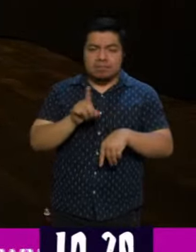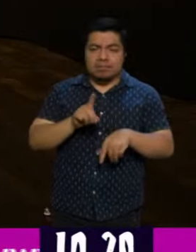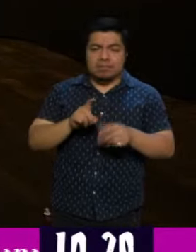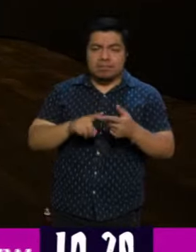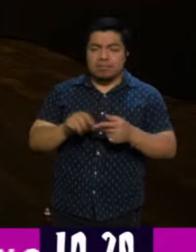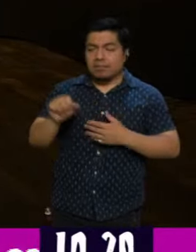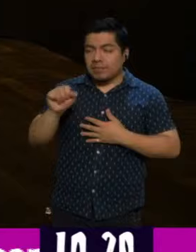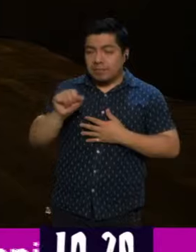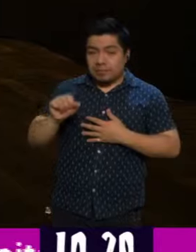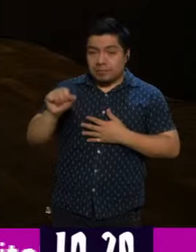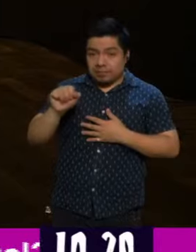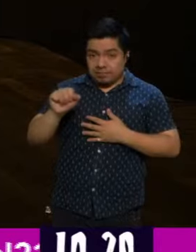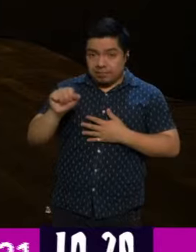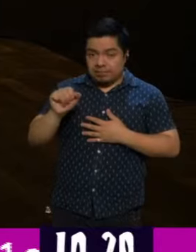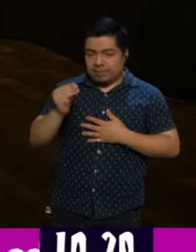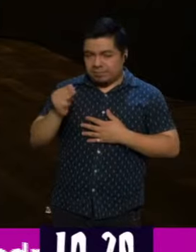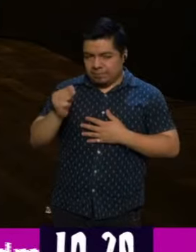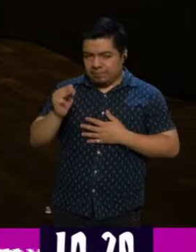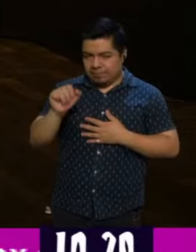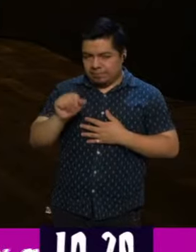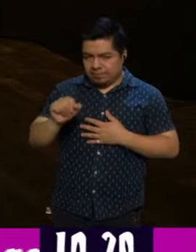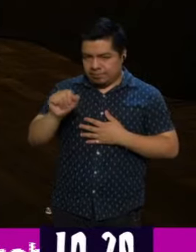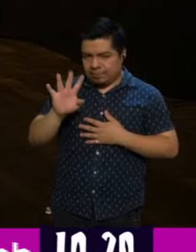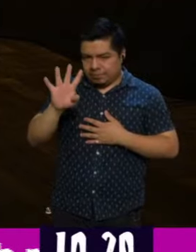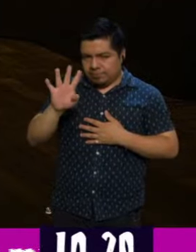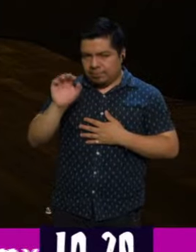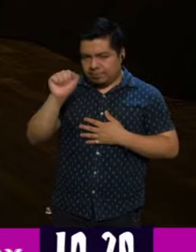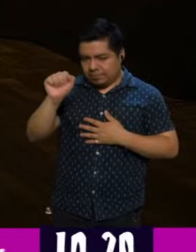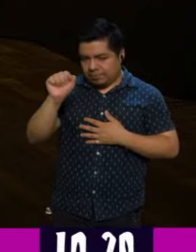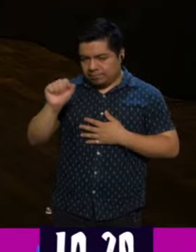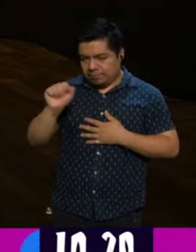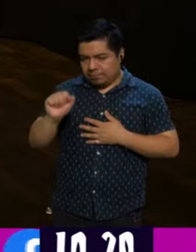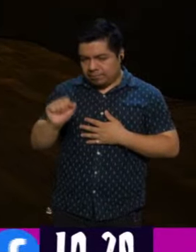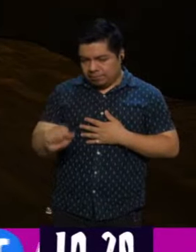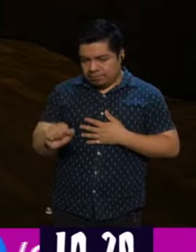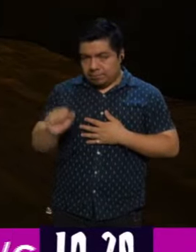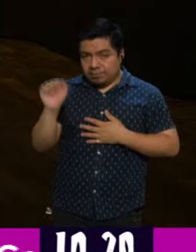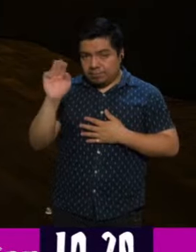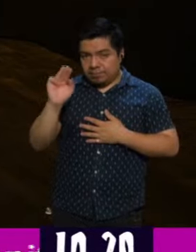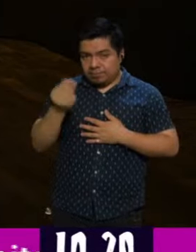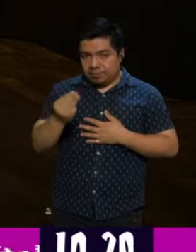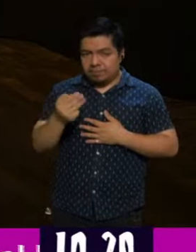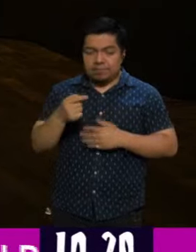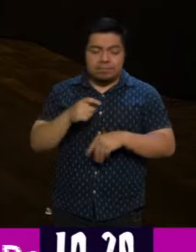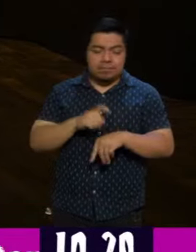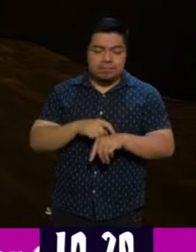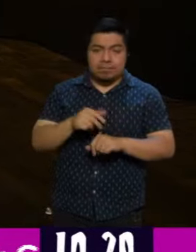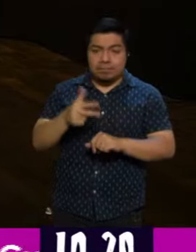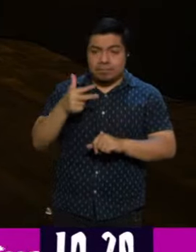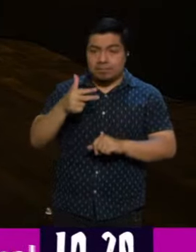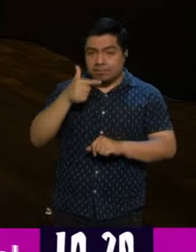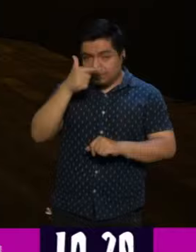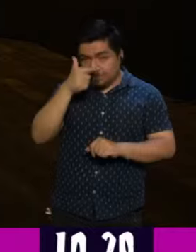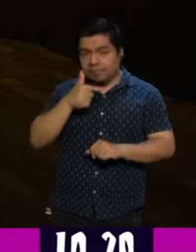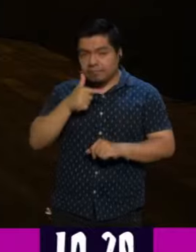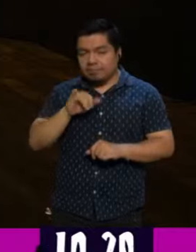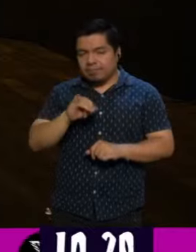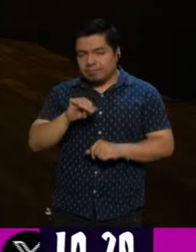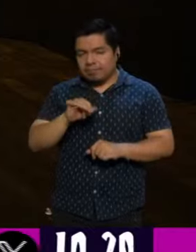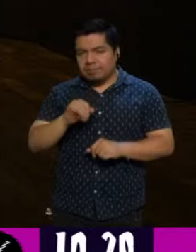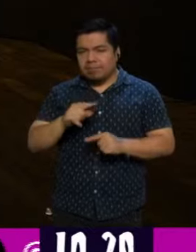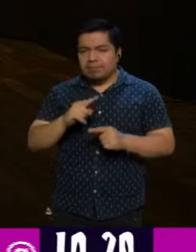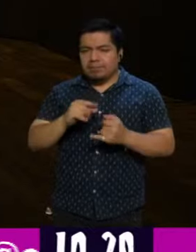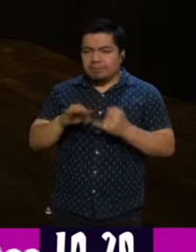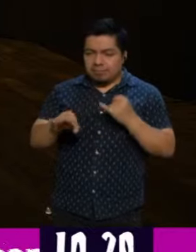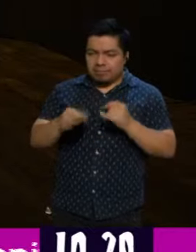los sábados de mayo, los 4 sábados de mayo. Ahí vamos a estar a las 8 de la noche. Ajá. ¿Eh? Y